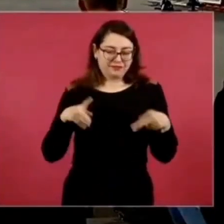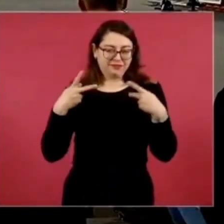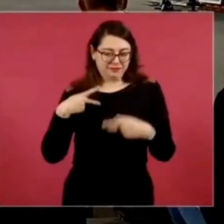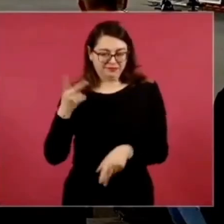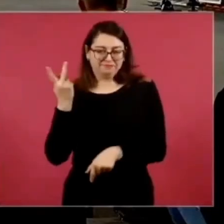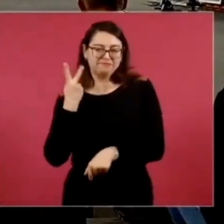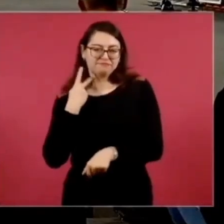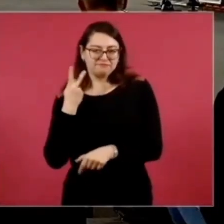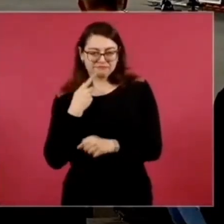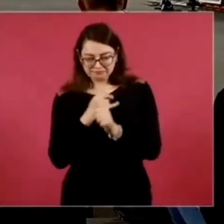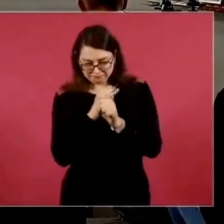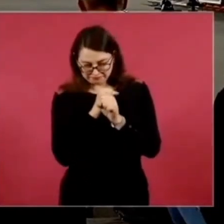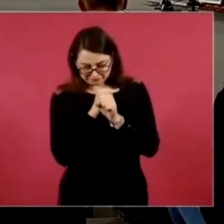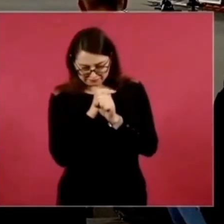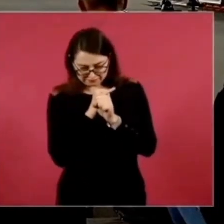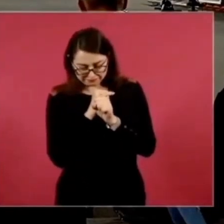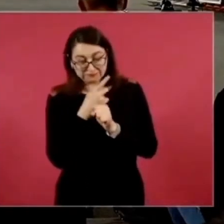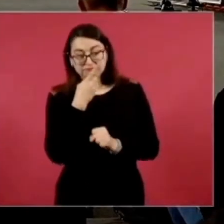amigo del alma,